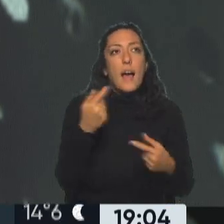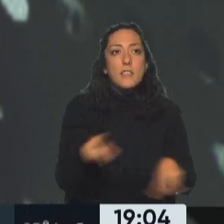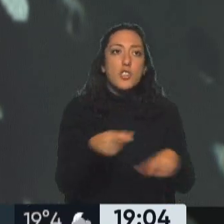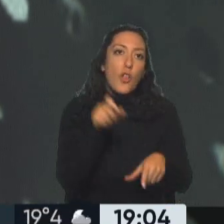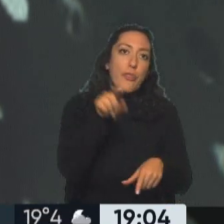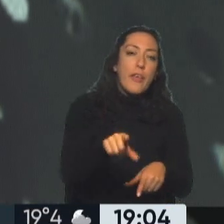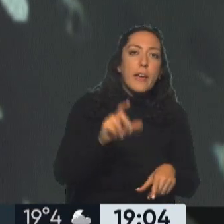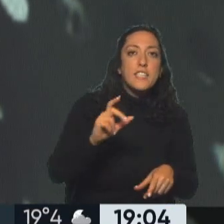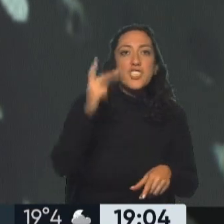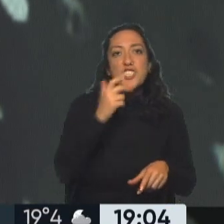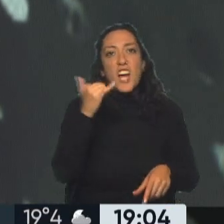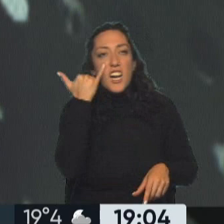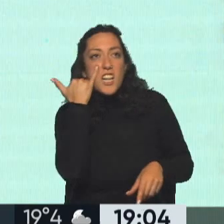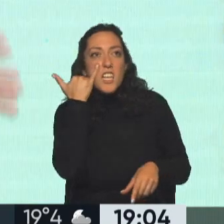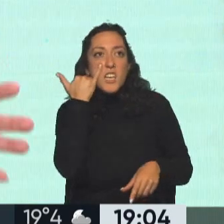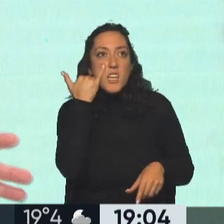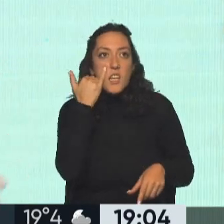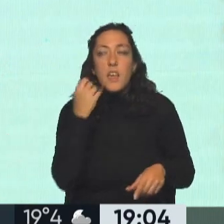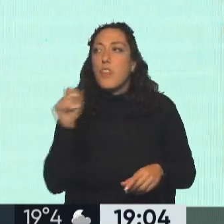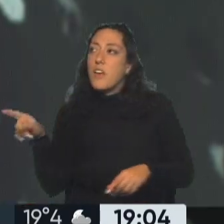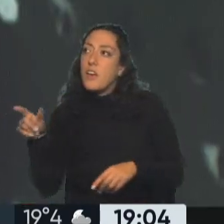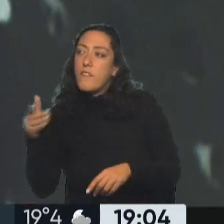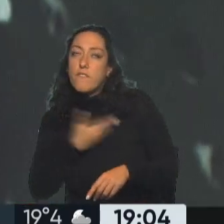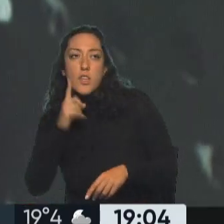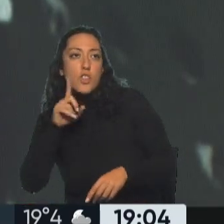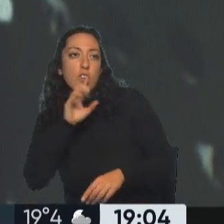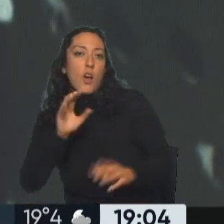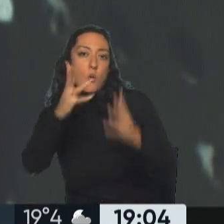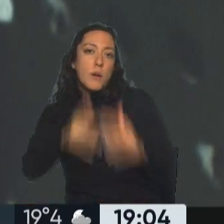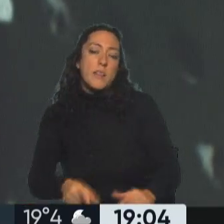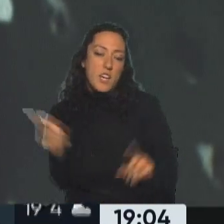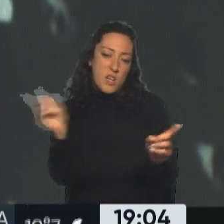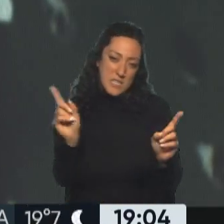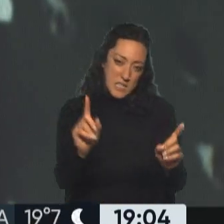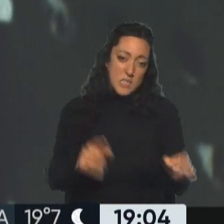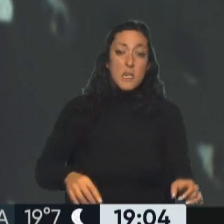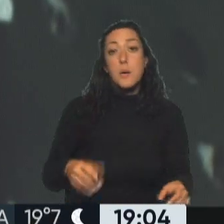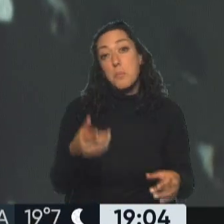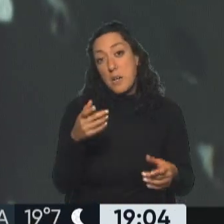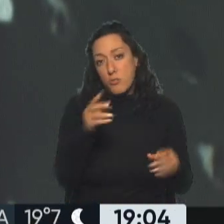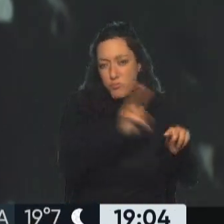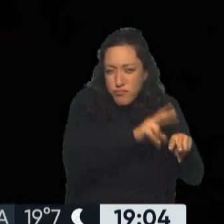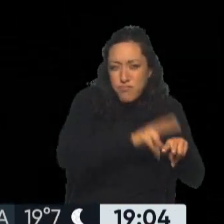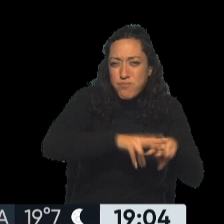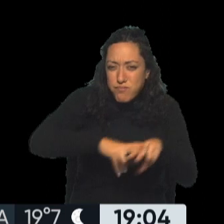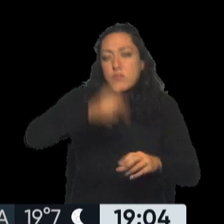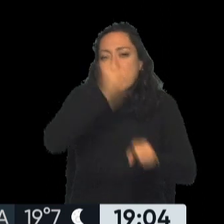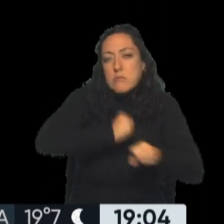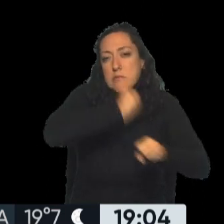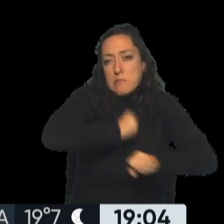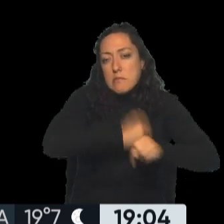cantada por Fito No es tan fácil No es que la pedís la tenés no es así claro este video de supuestamente